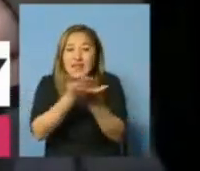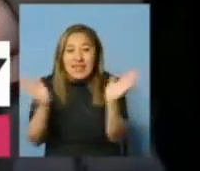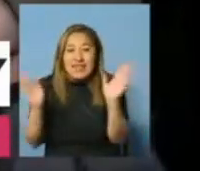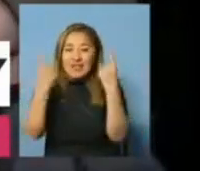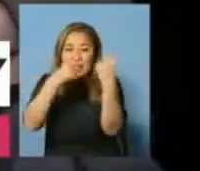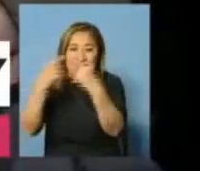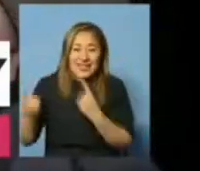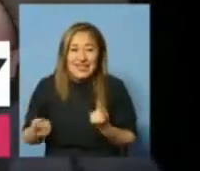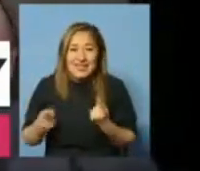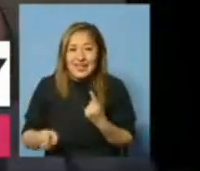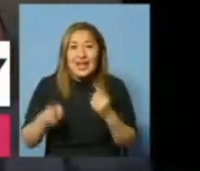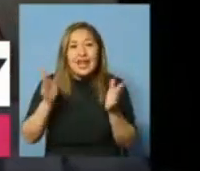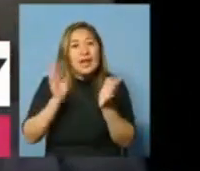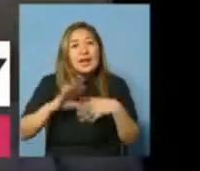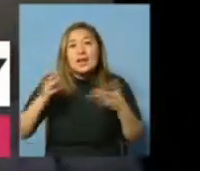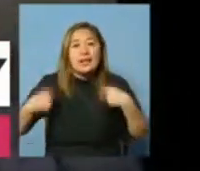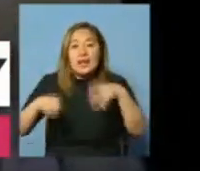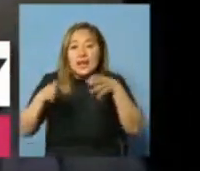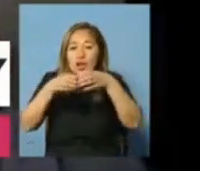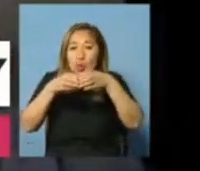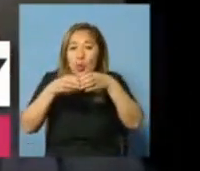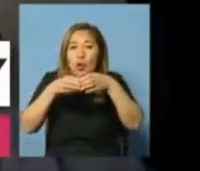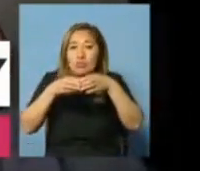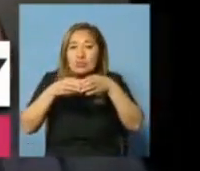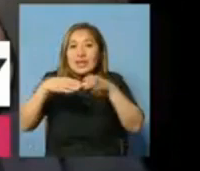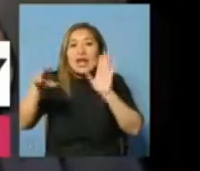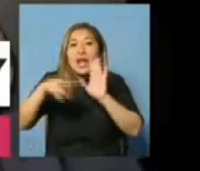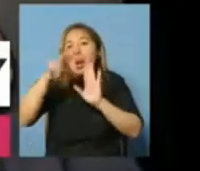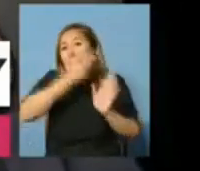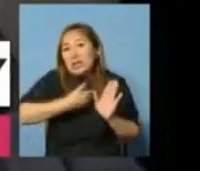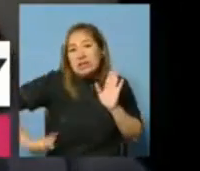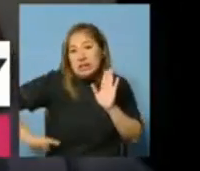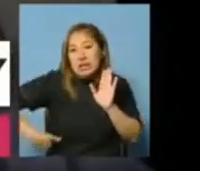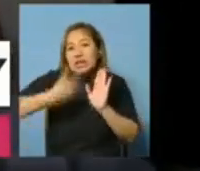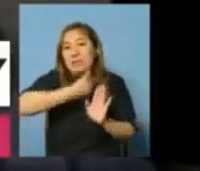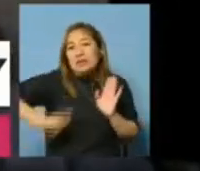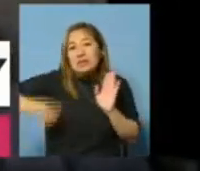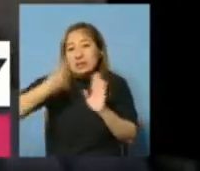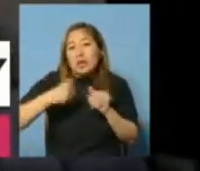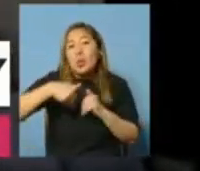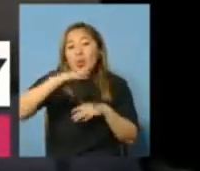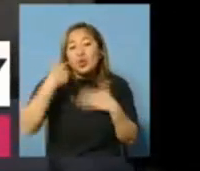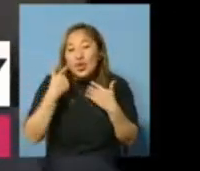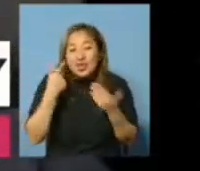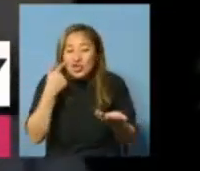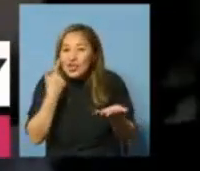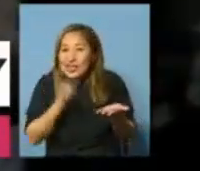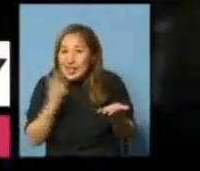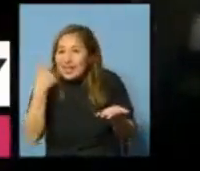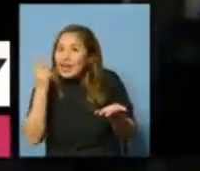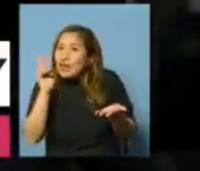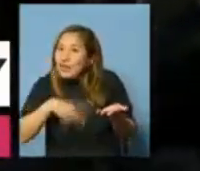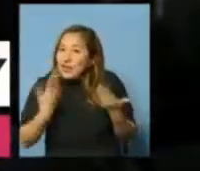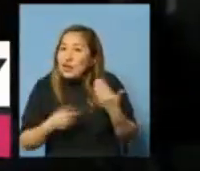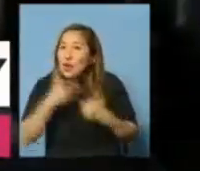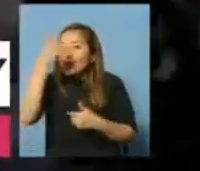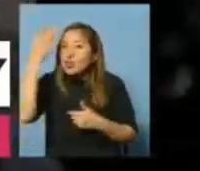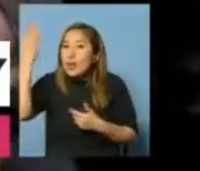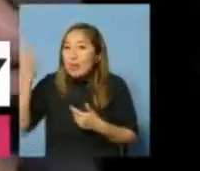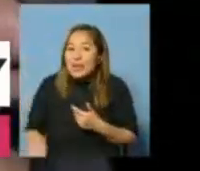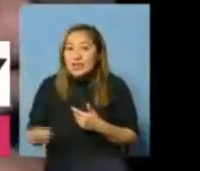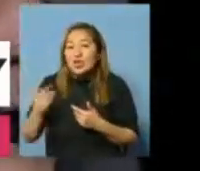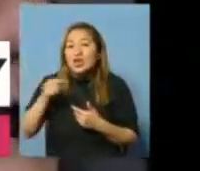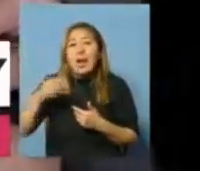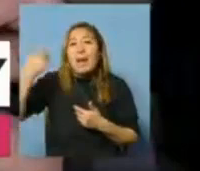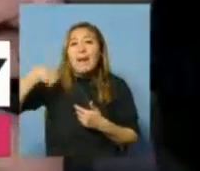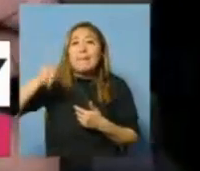distinta en la misma fórmula presidencial, ¿no? Y entonces eso simbólicamente tiene mucho peso. Y además con una persona como Miguel